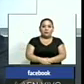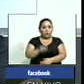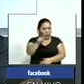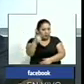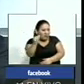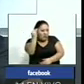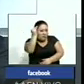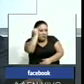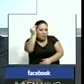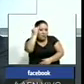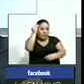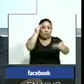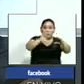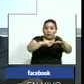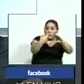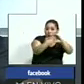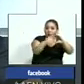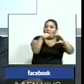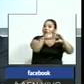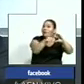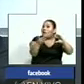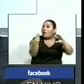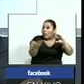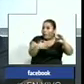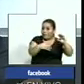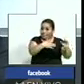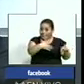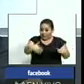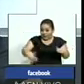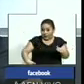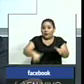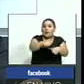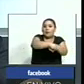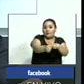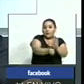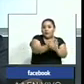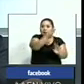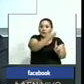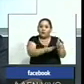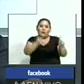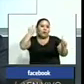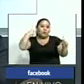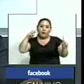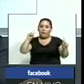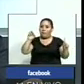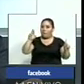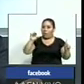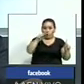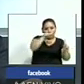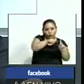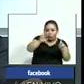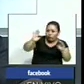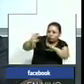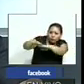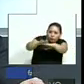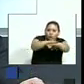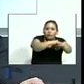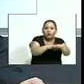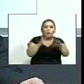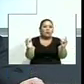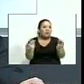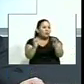Y sabe usted que a través de las redes sociales, el presidente de la Asamblea Legislativa, Mario Ponce, pues convocó una plenaria extraordinaria para